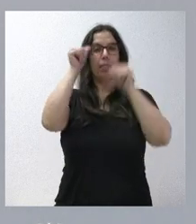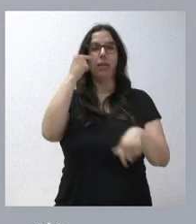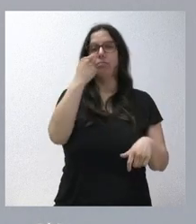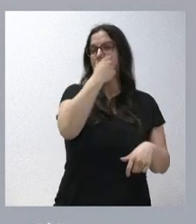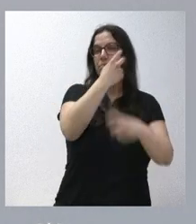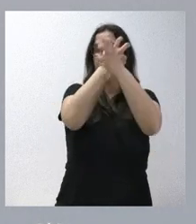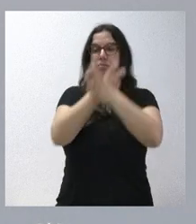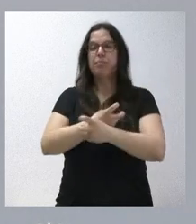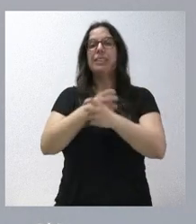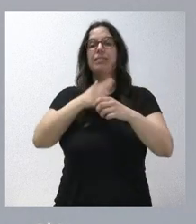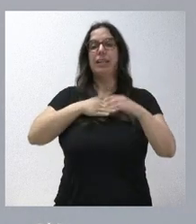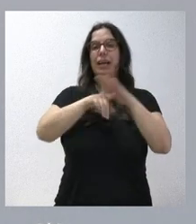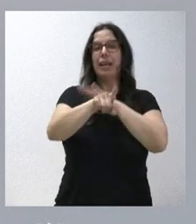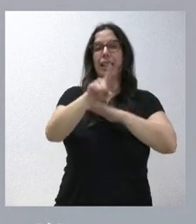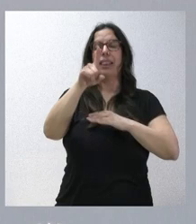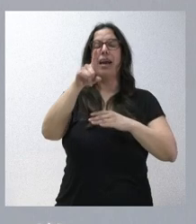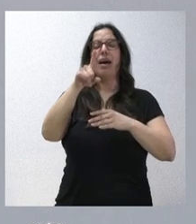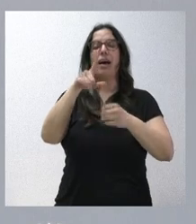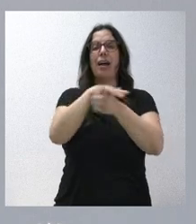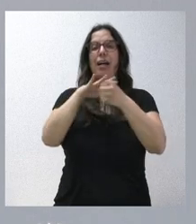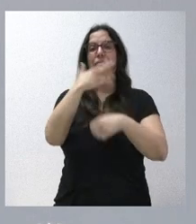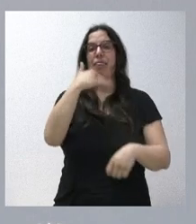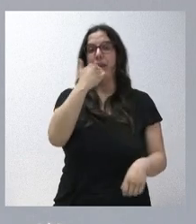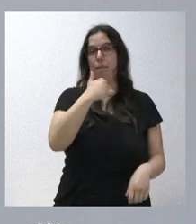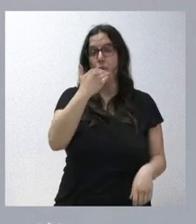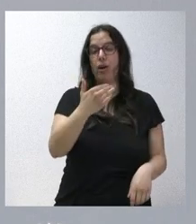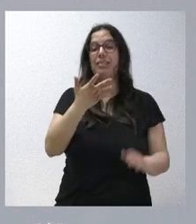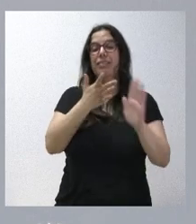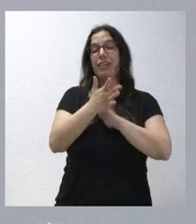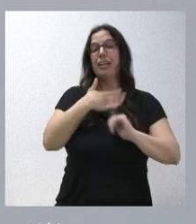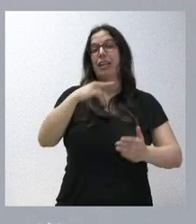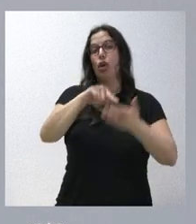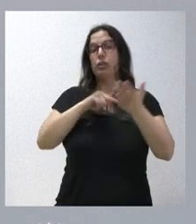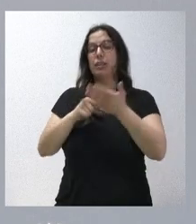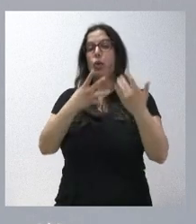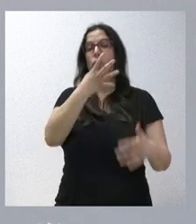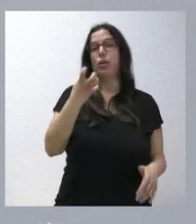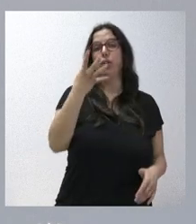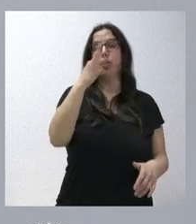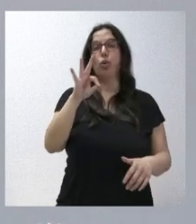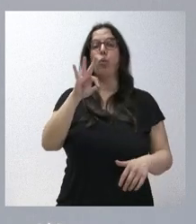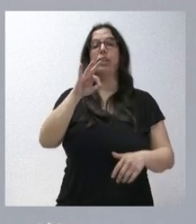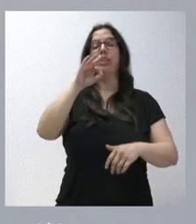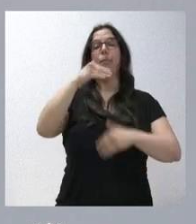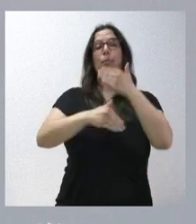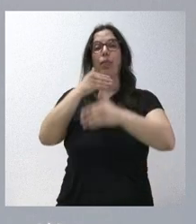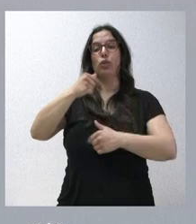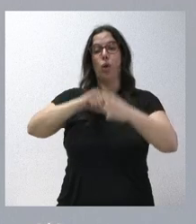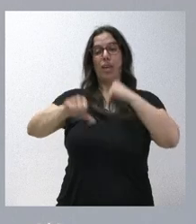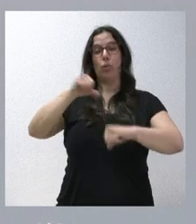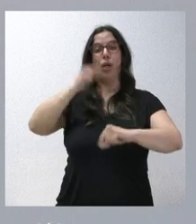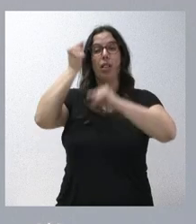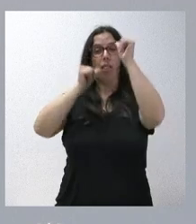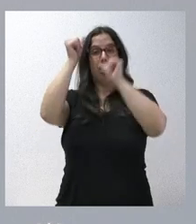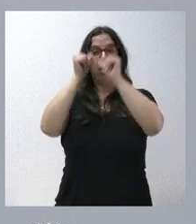de la gerencia sanitaria de Zamora se prevé contratar 450 procesos quirúrgicos de oftalmología por un